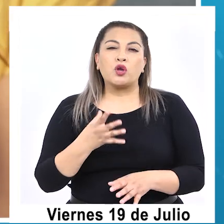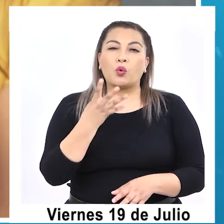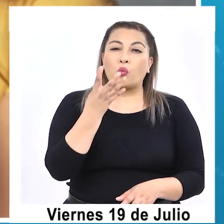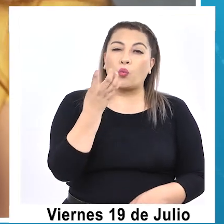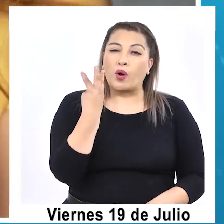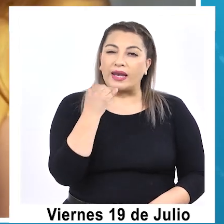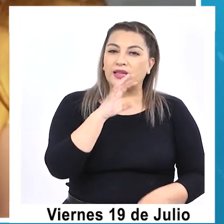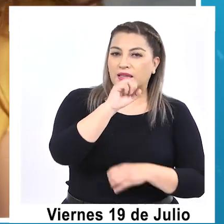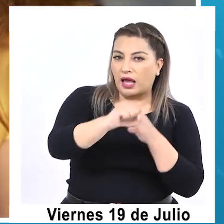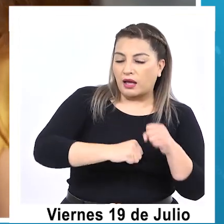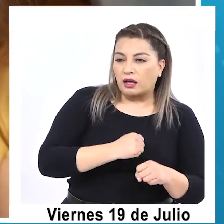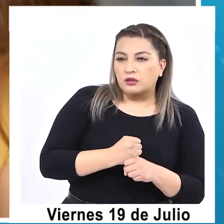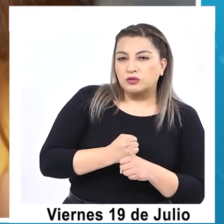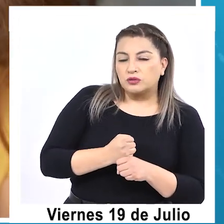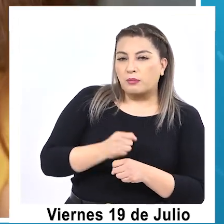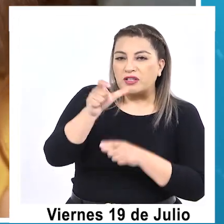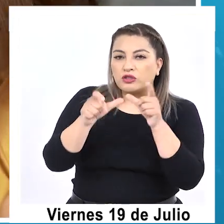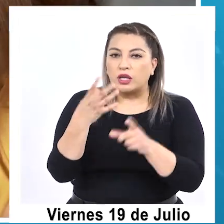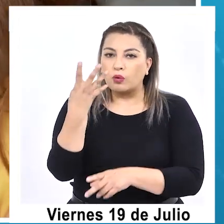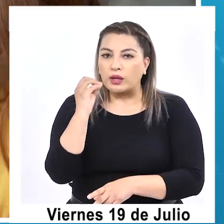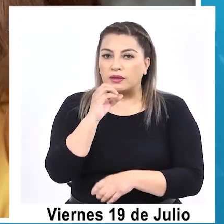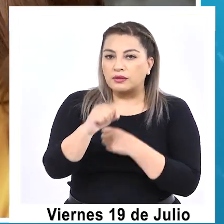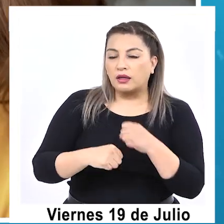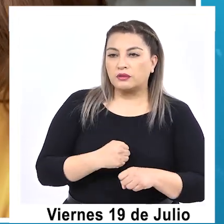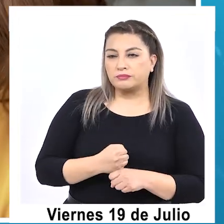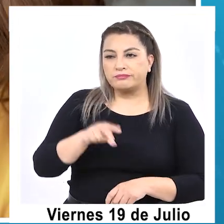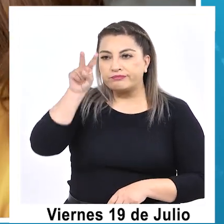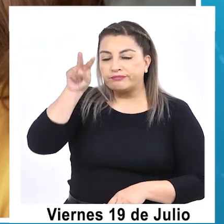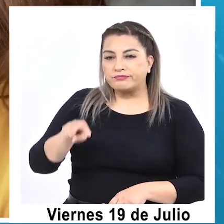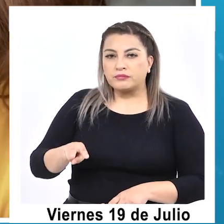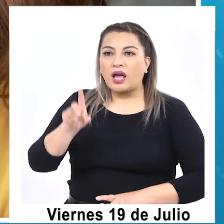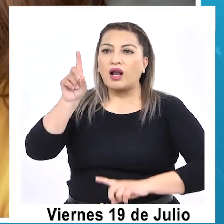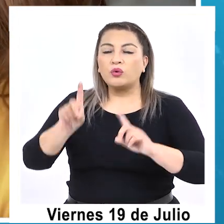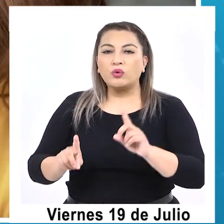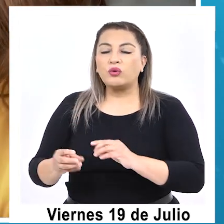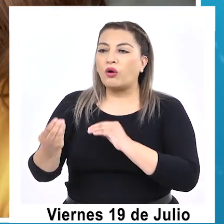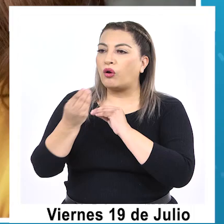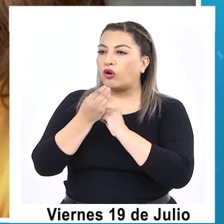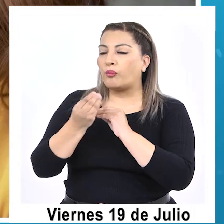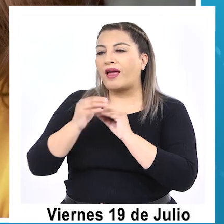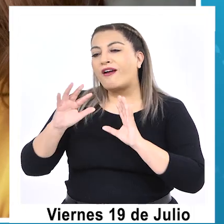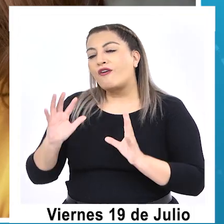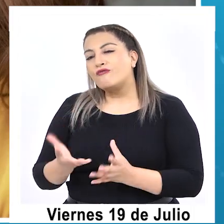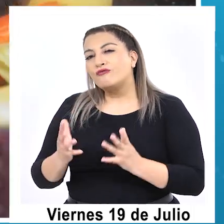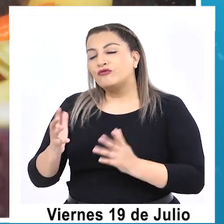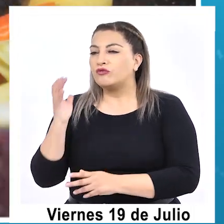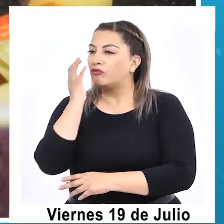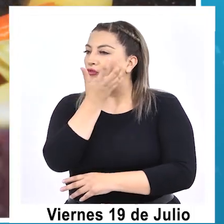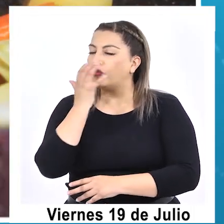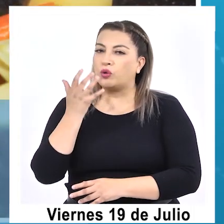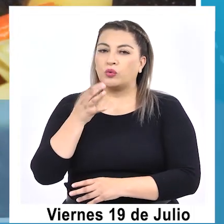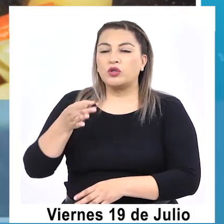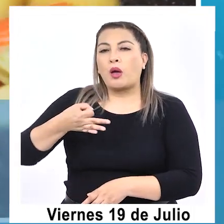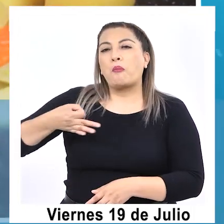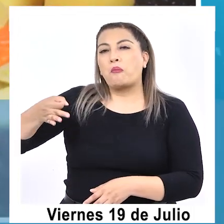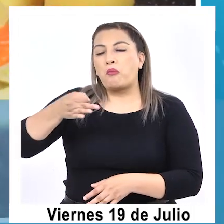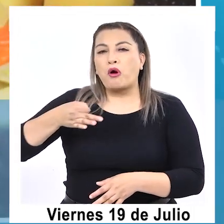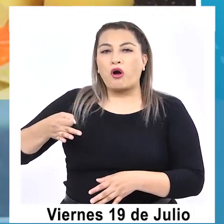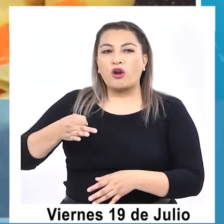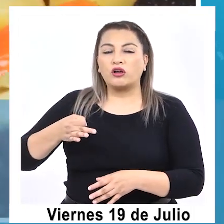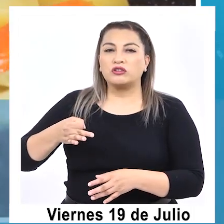promedio, y analizó quienes se alimentaban consumiendo frutas, verduras, legumbres,